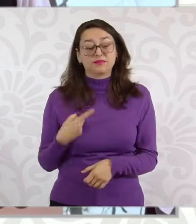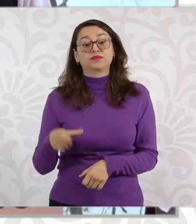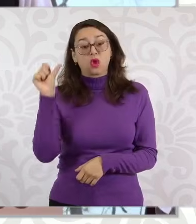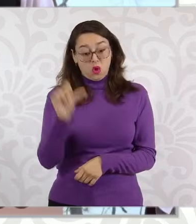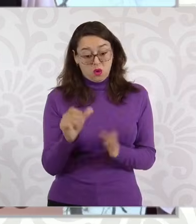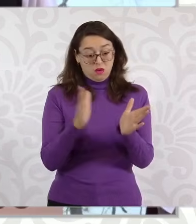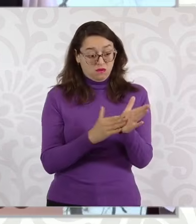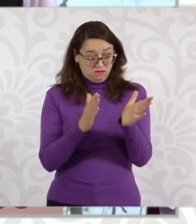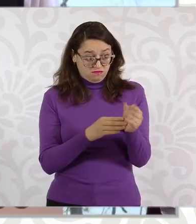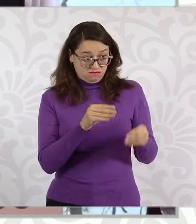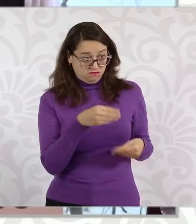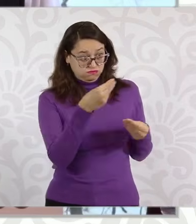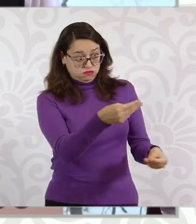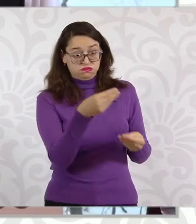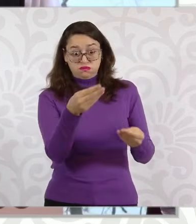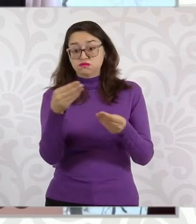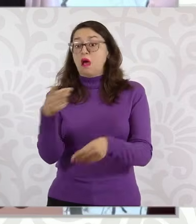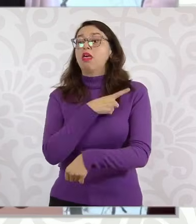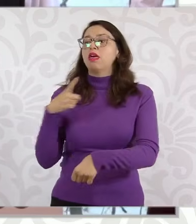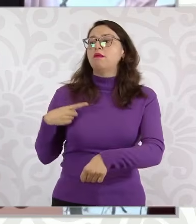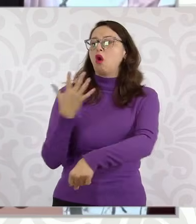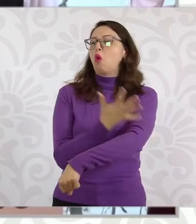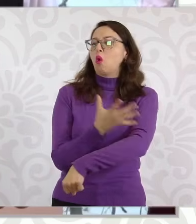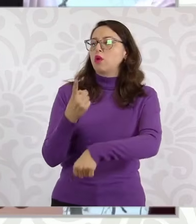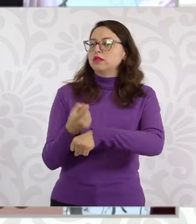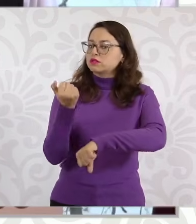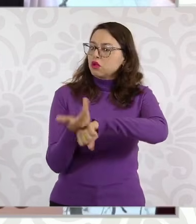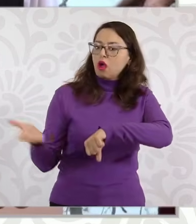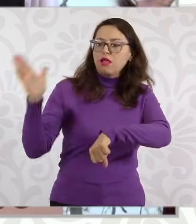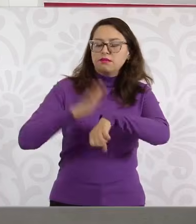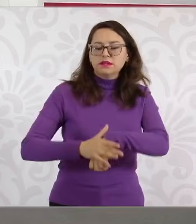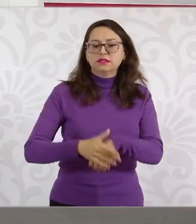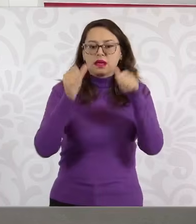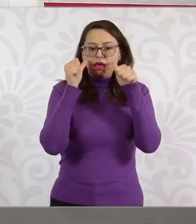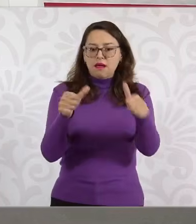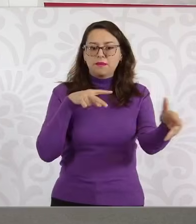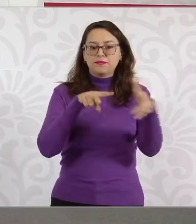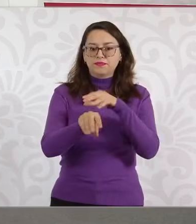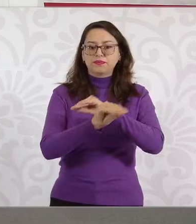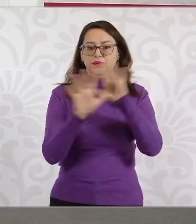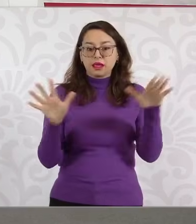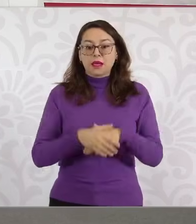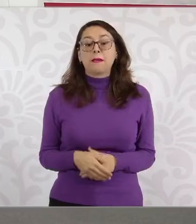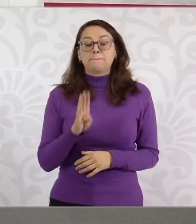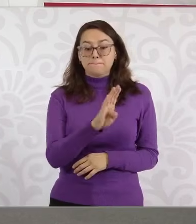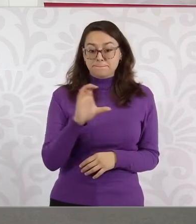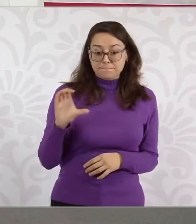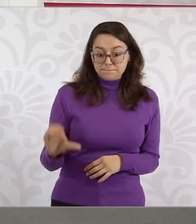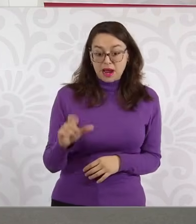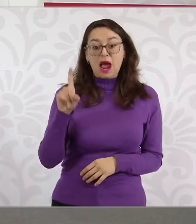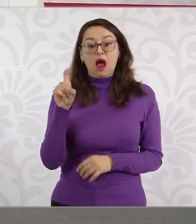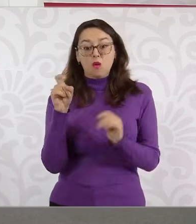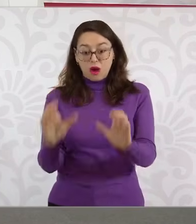gran responsabilidad de administrarlos con honestidad y con transparencia. En Baja California, el agua se cuida y